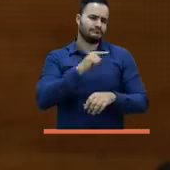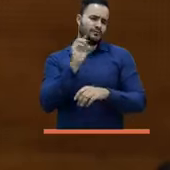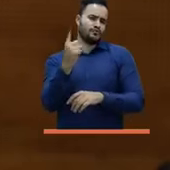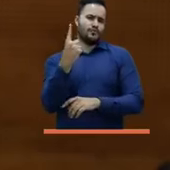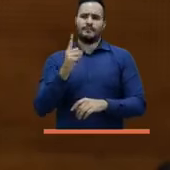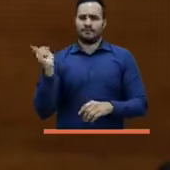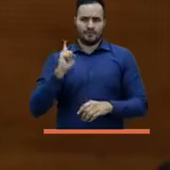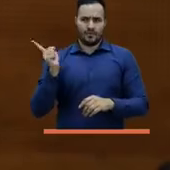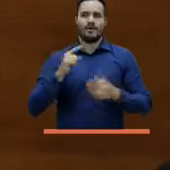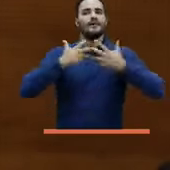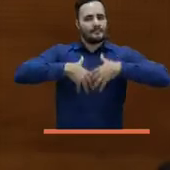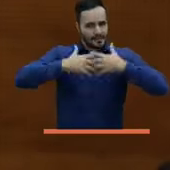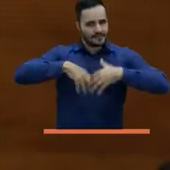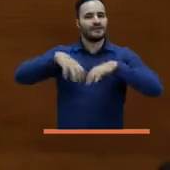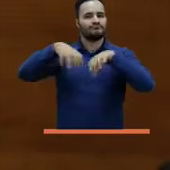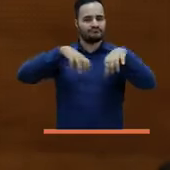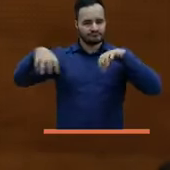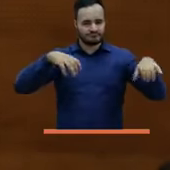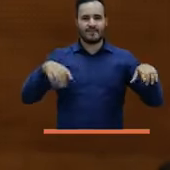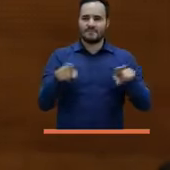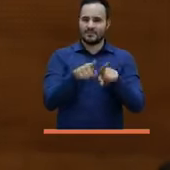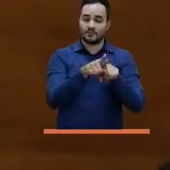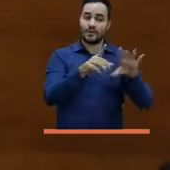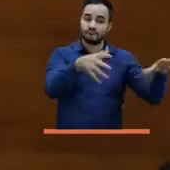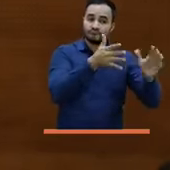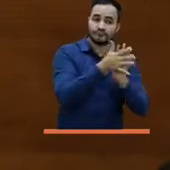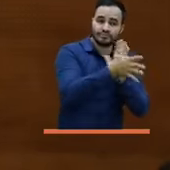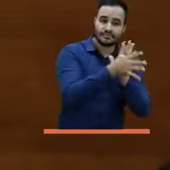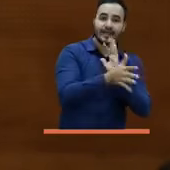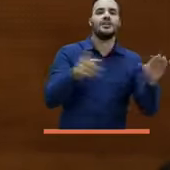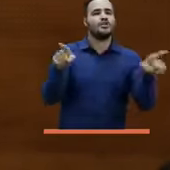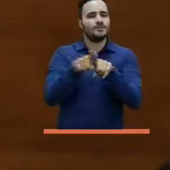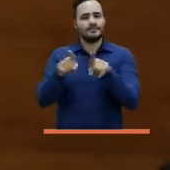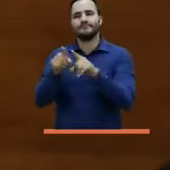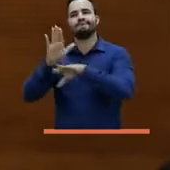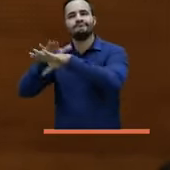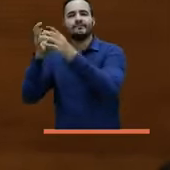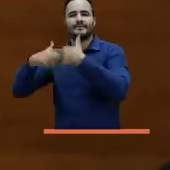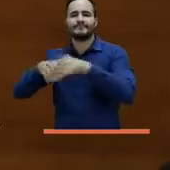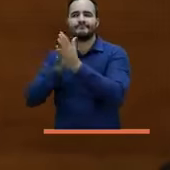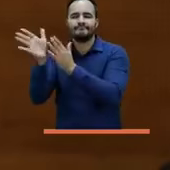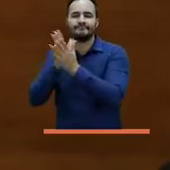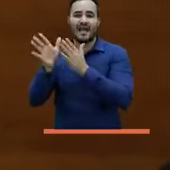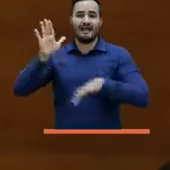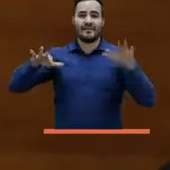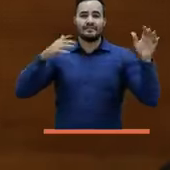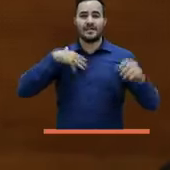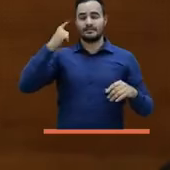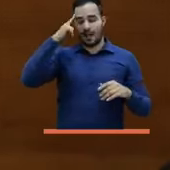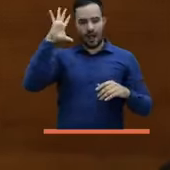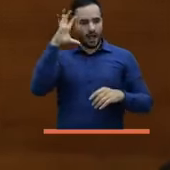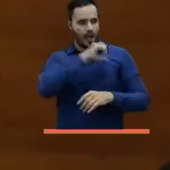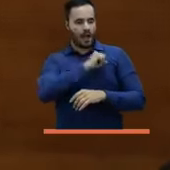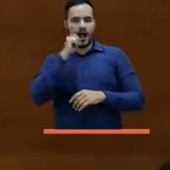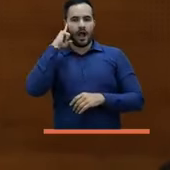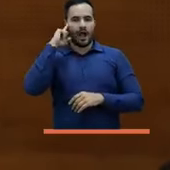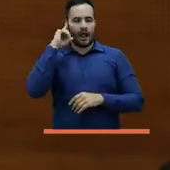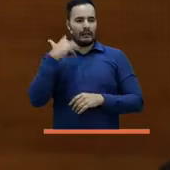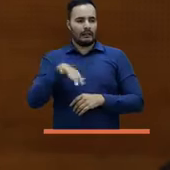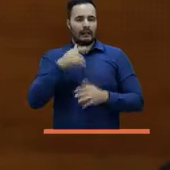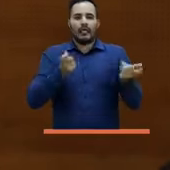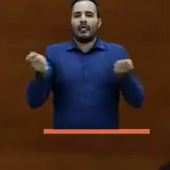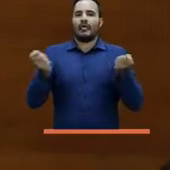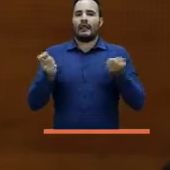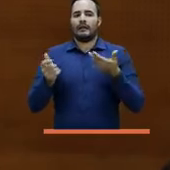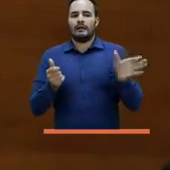empresarial que contándoles acerca de esos sesgos sesgos que muchas veces son inconscientes en los que se viven en las